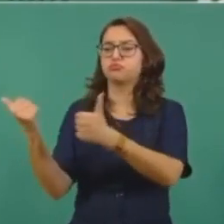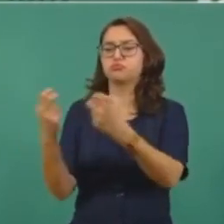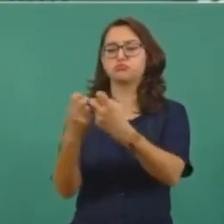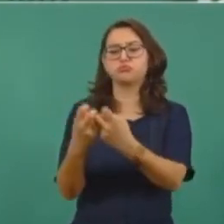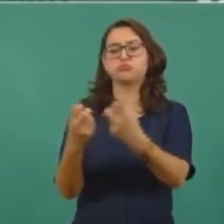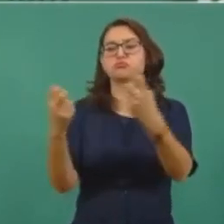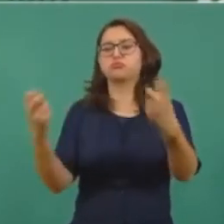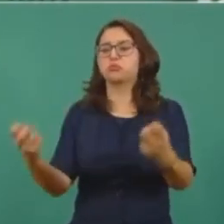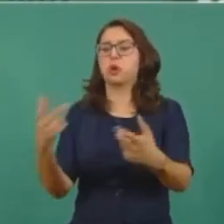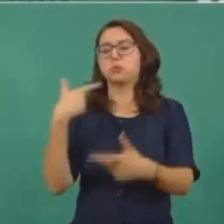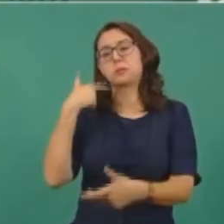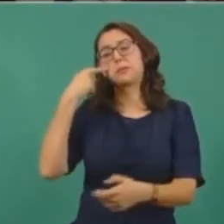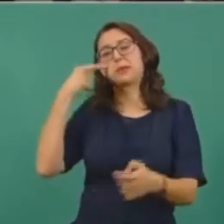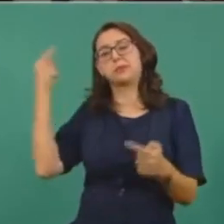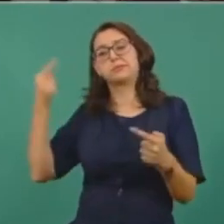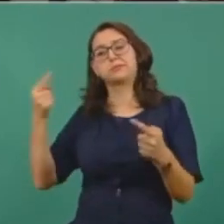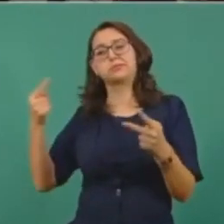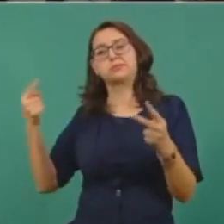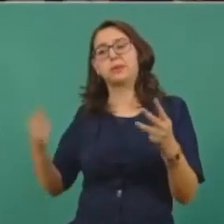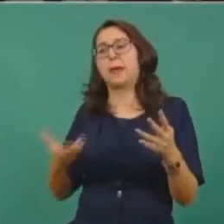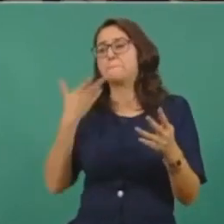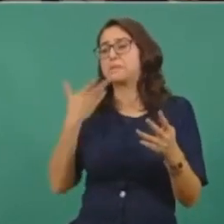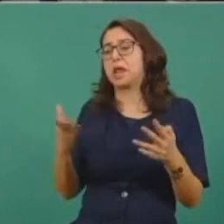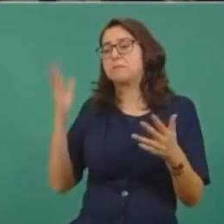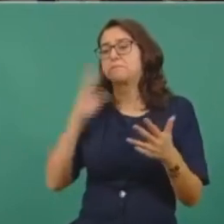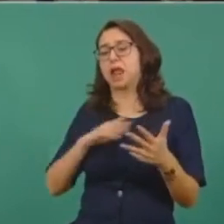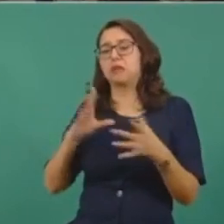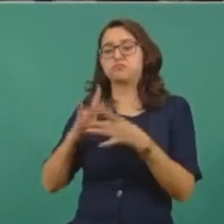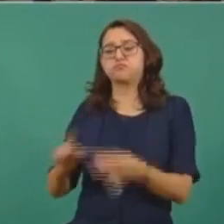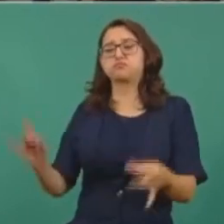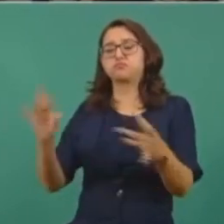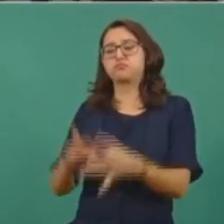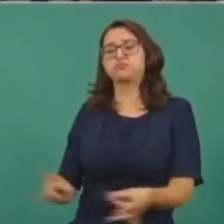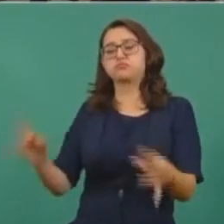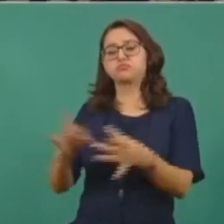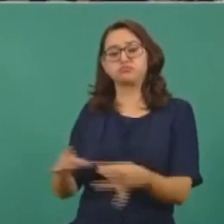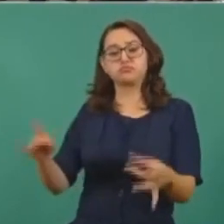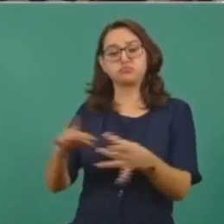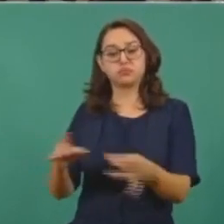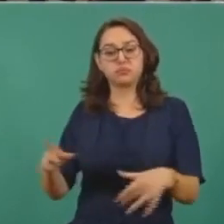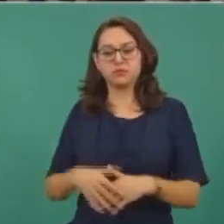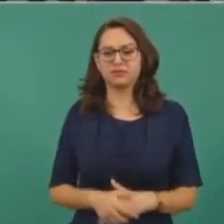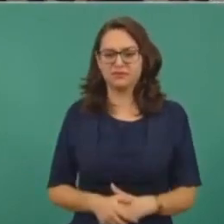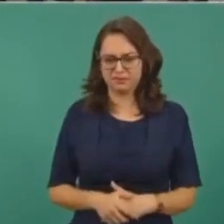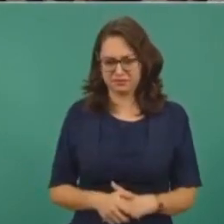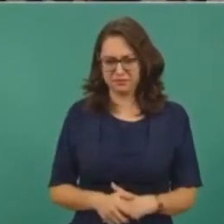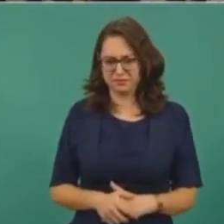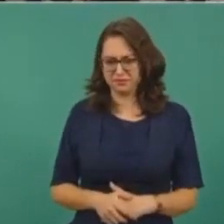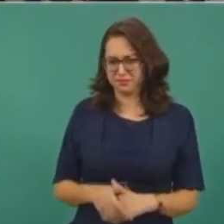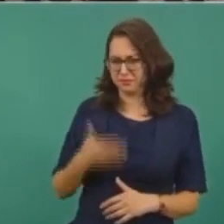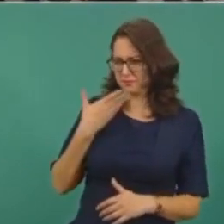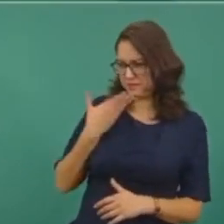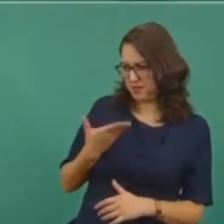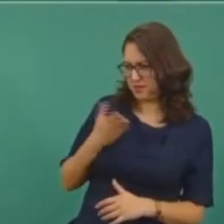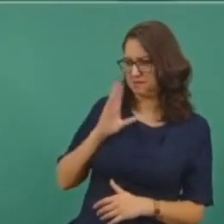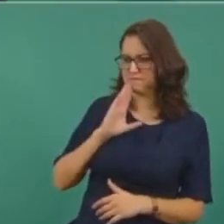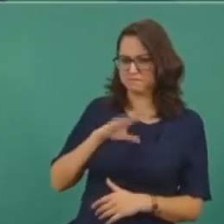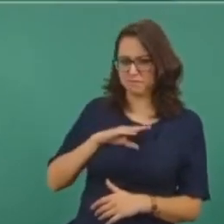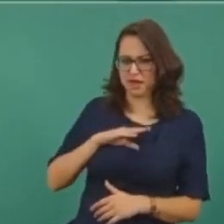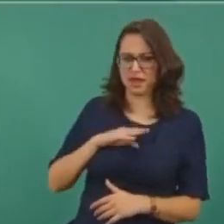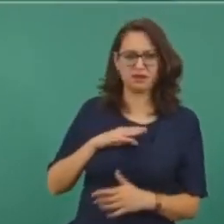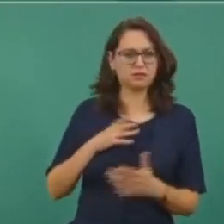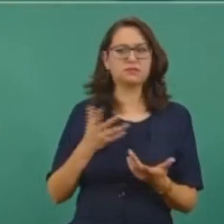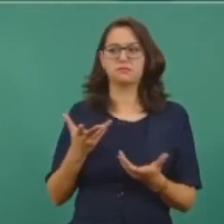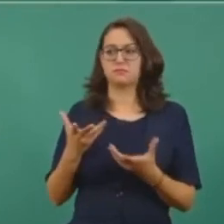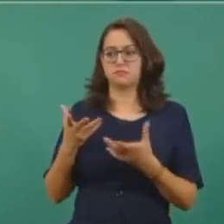ahí dicen que está bien y que está mal, pero que está bien o que está mal para